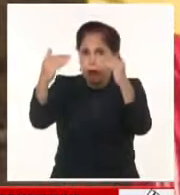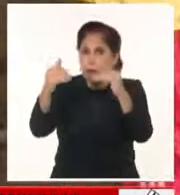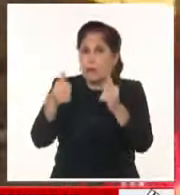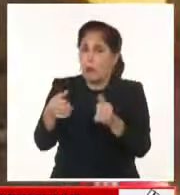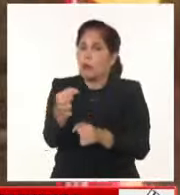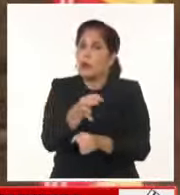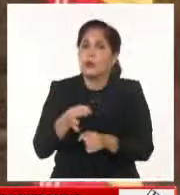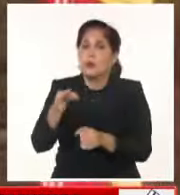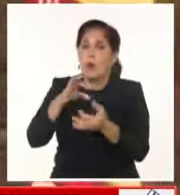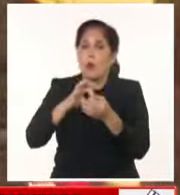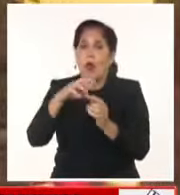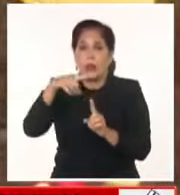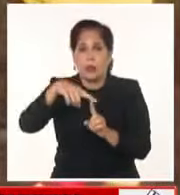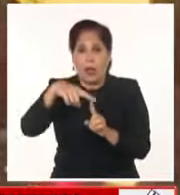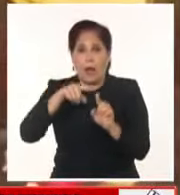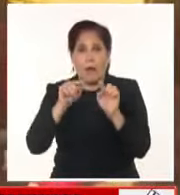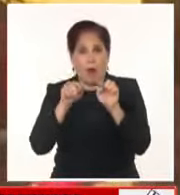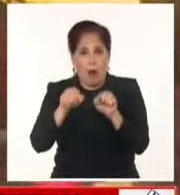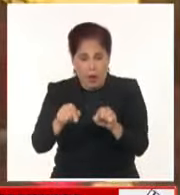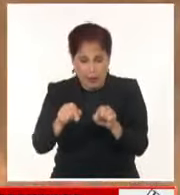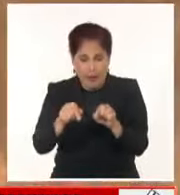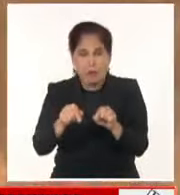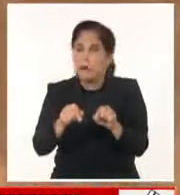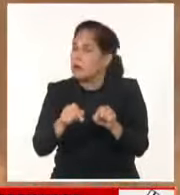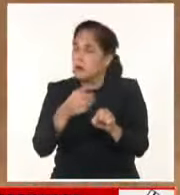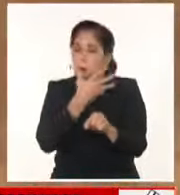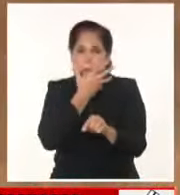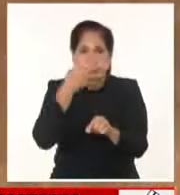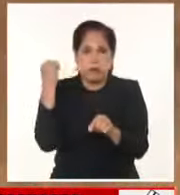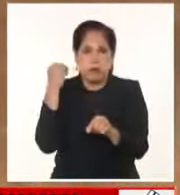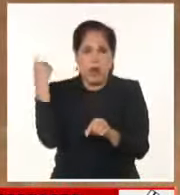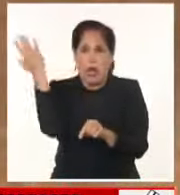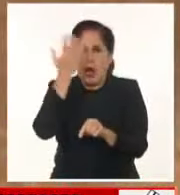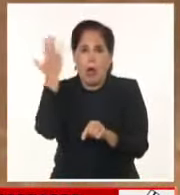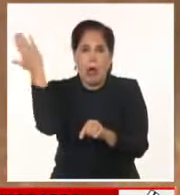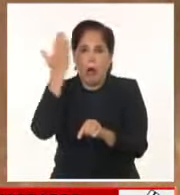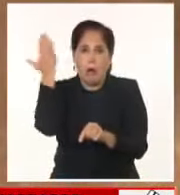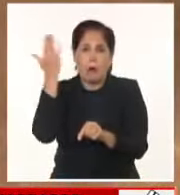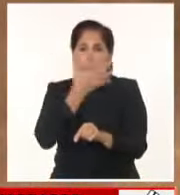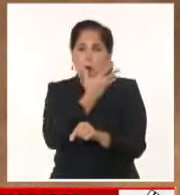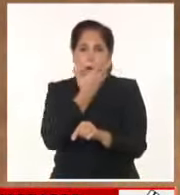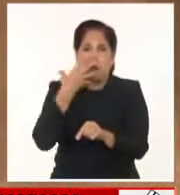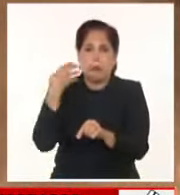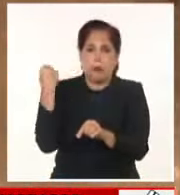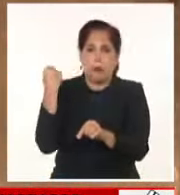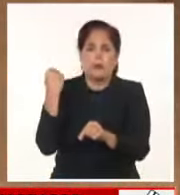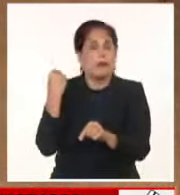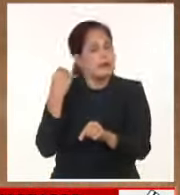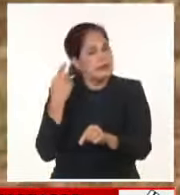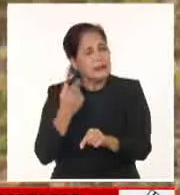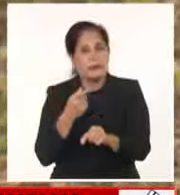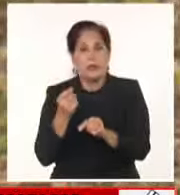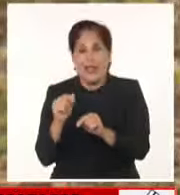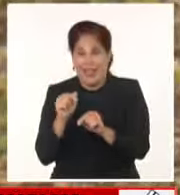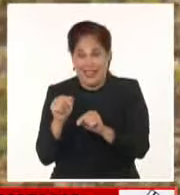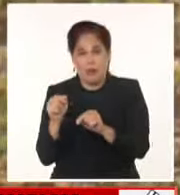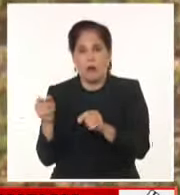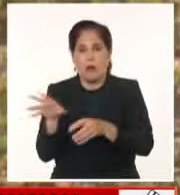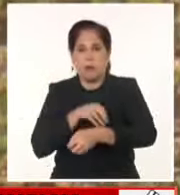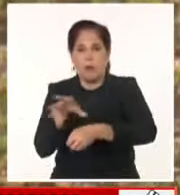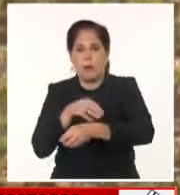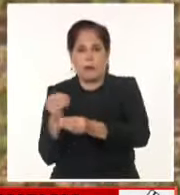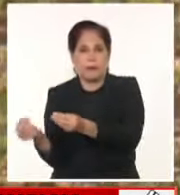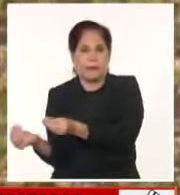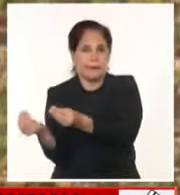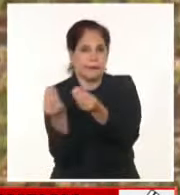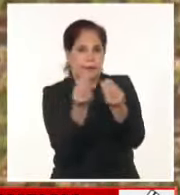municipio guantanamero de San Antonio del Sur fueron arrasadas por el impacto de Oscar. Sus envíos semanales a la capital provincial y a la propia localidad